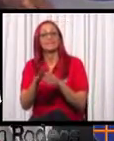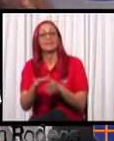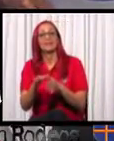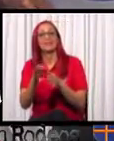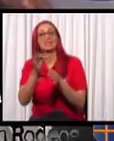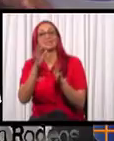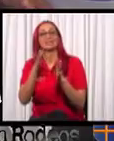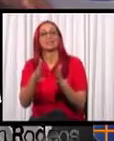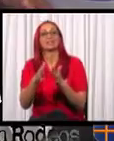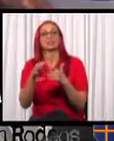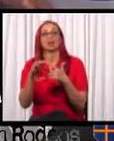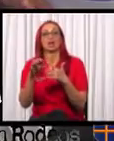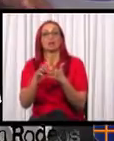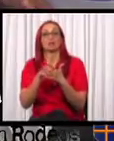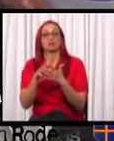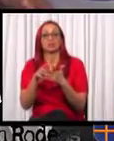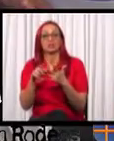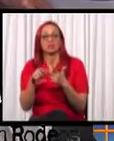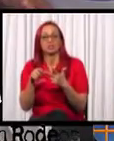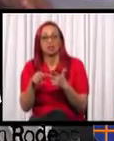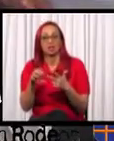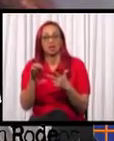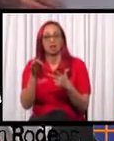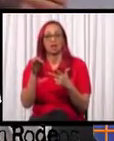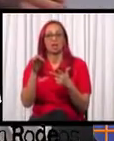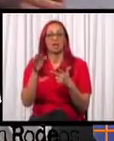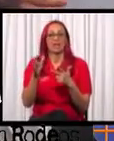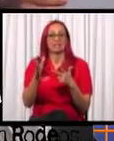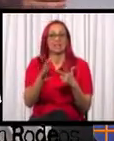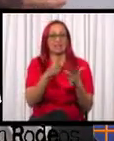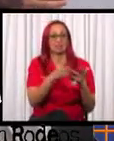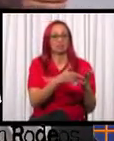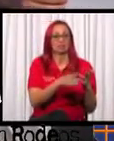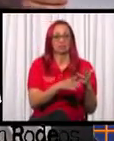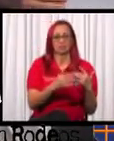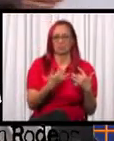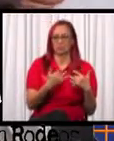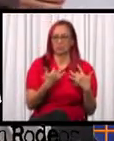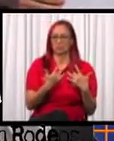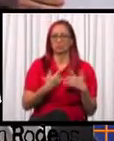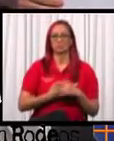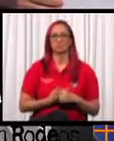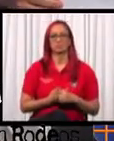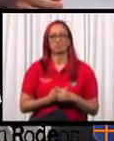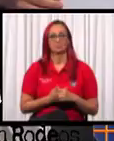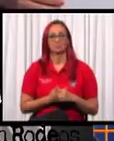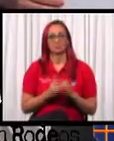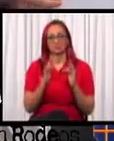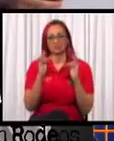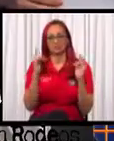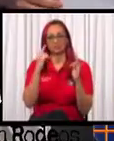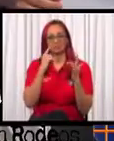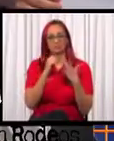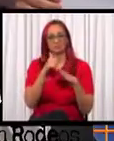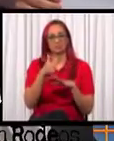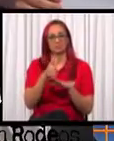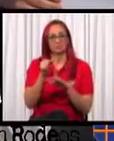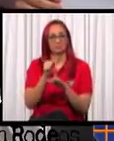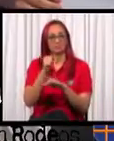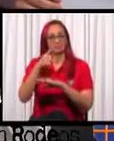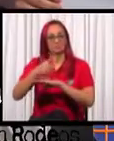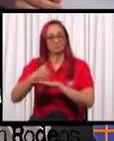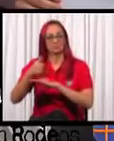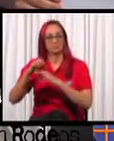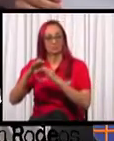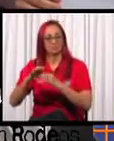arroceros y los cañeros ha sido una desidia para instalar estaciones meteorológicas para